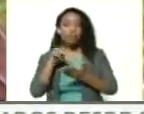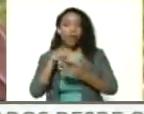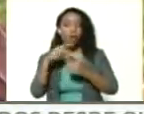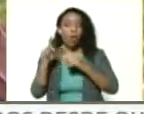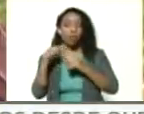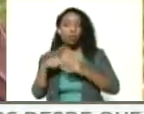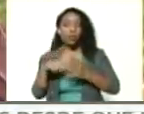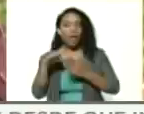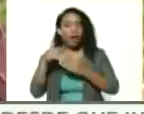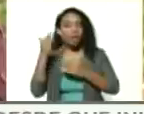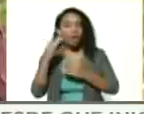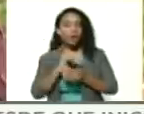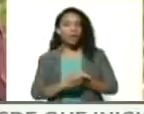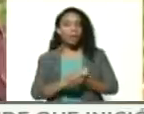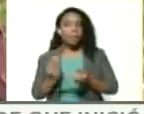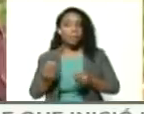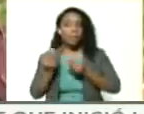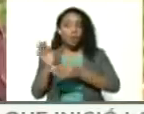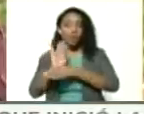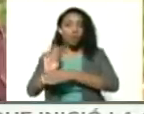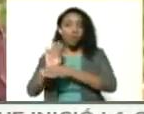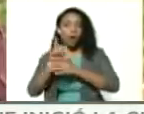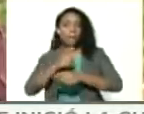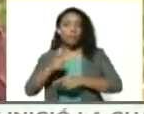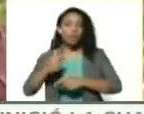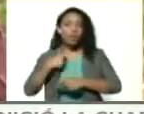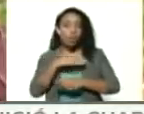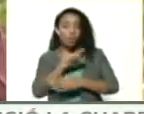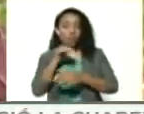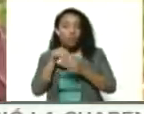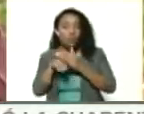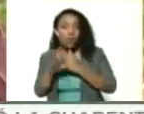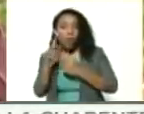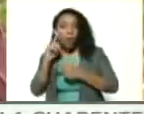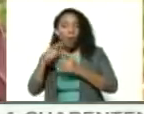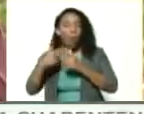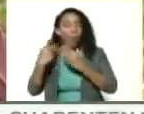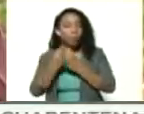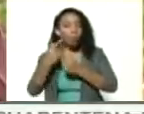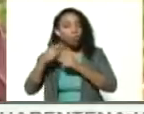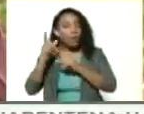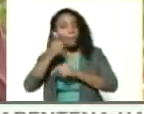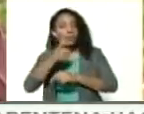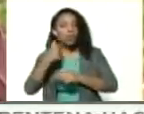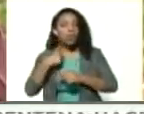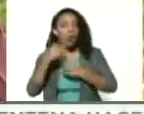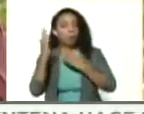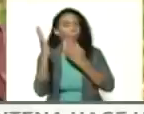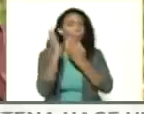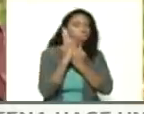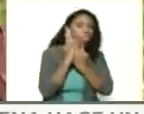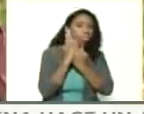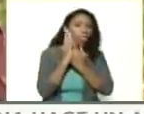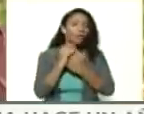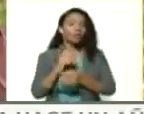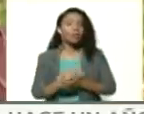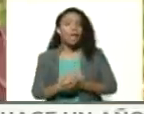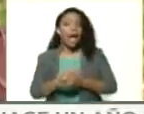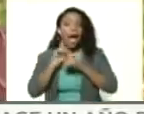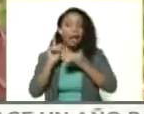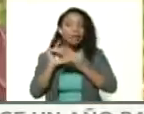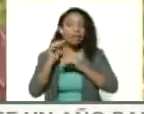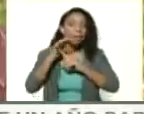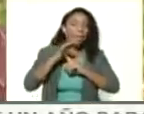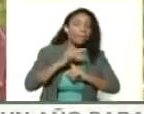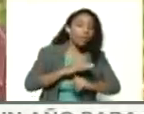corresponsales extranjeros. Para darle cabida a la gente, me metí atrás en la maleta junto a otras personas. Iba aplastado materialmente. Así la presión y